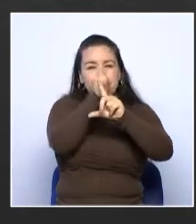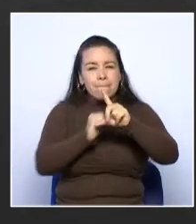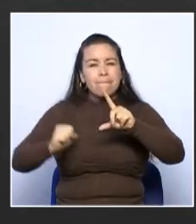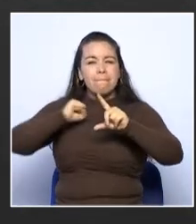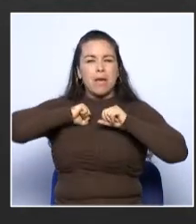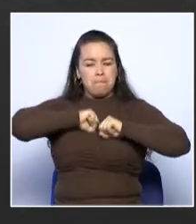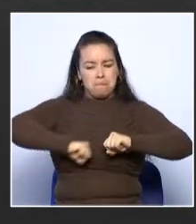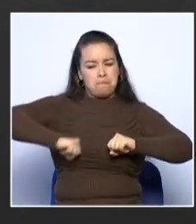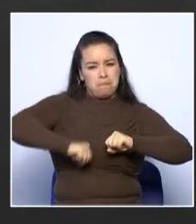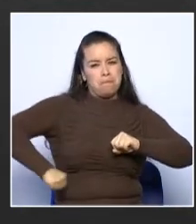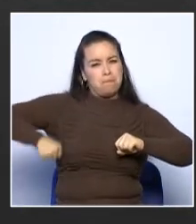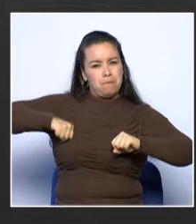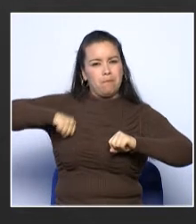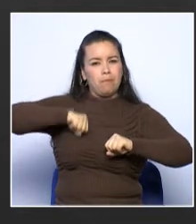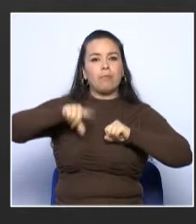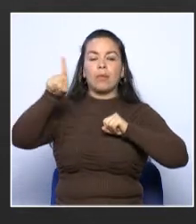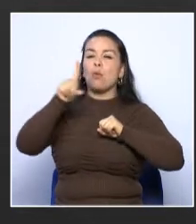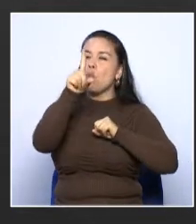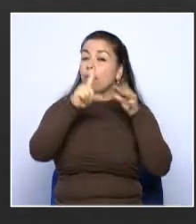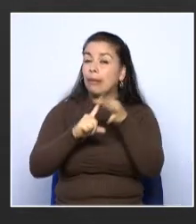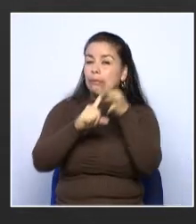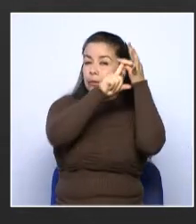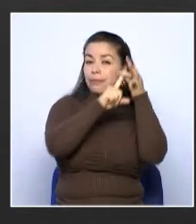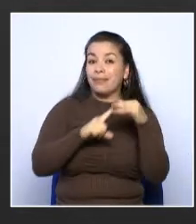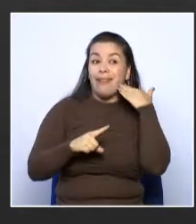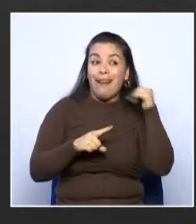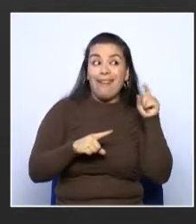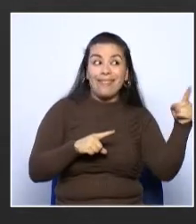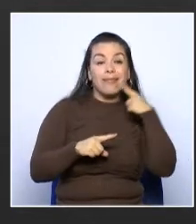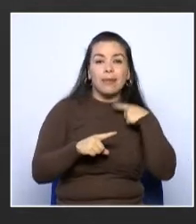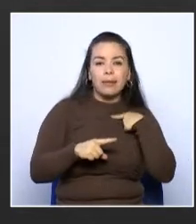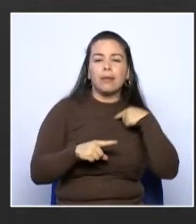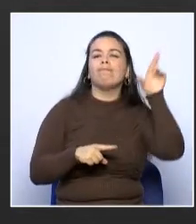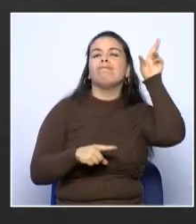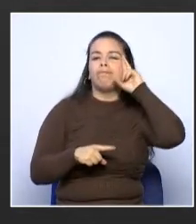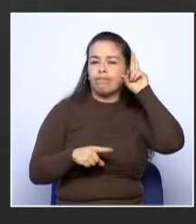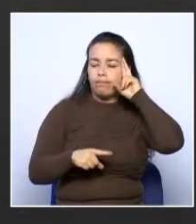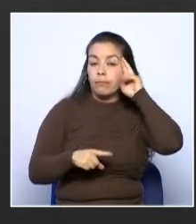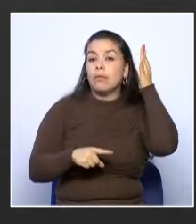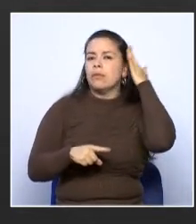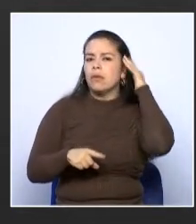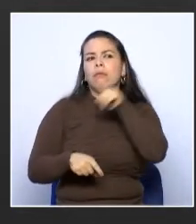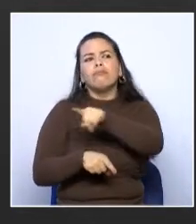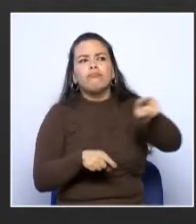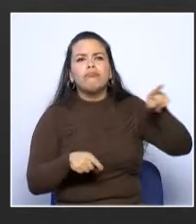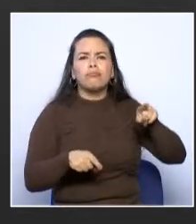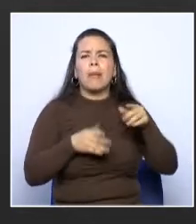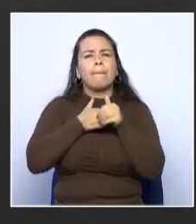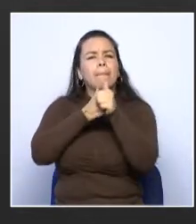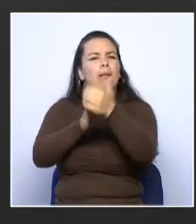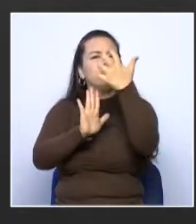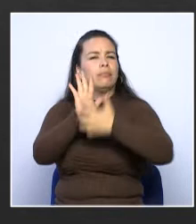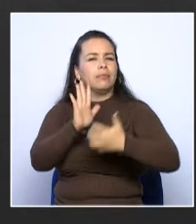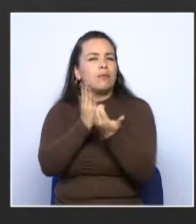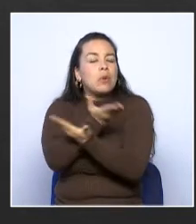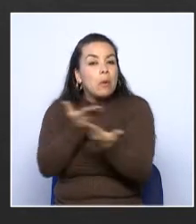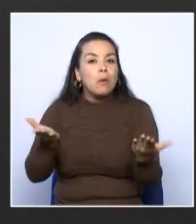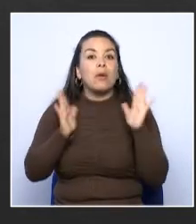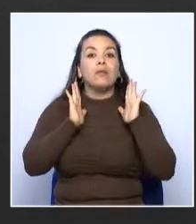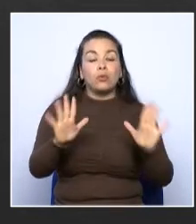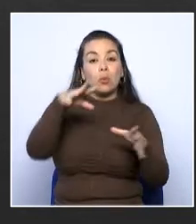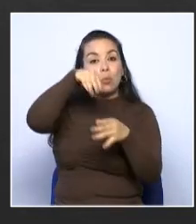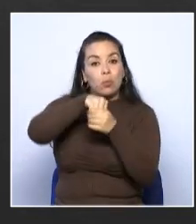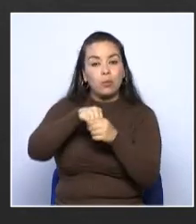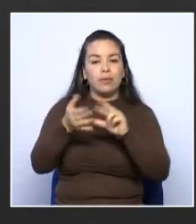una especialidad, que es lo que ha hecho la doctora María Mónica. Ella, además de todo lo que hace de métodos diagnósticos, una especialidad